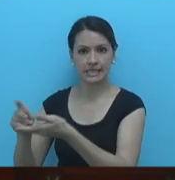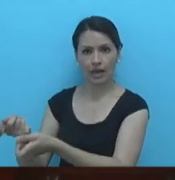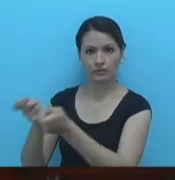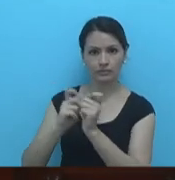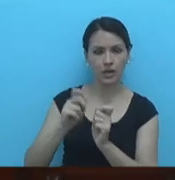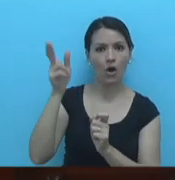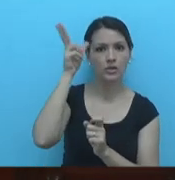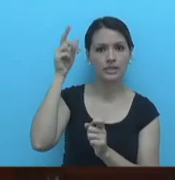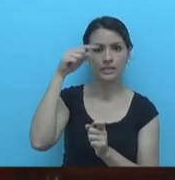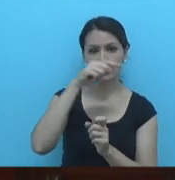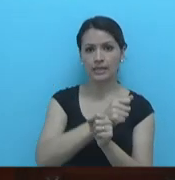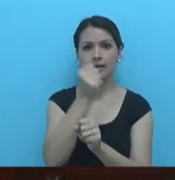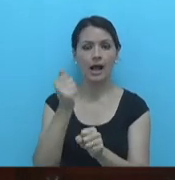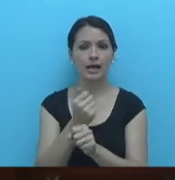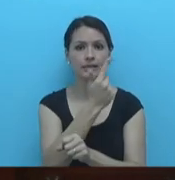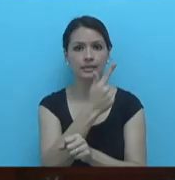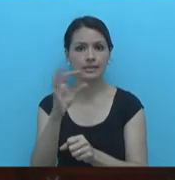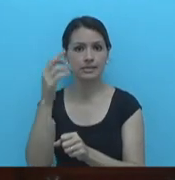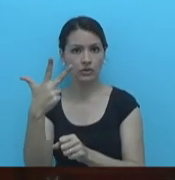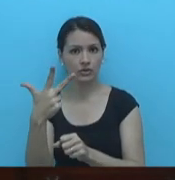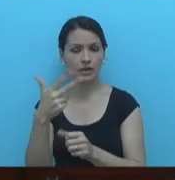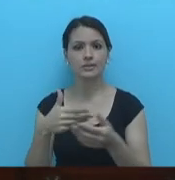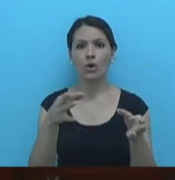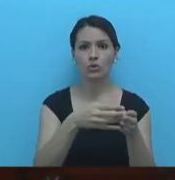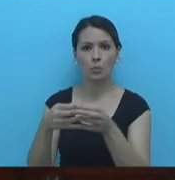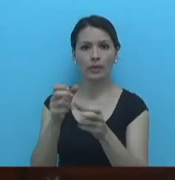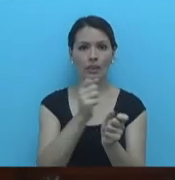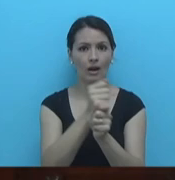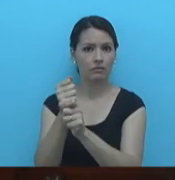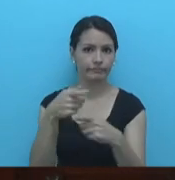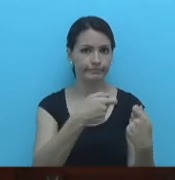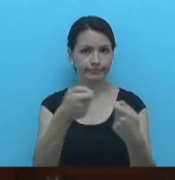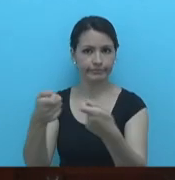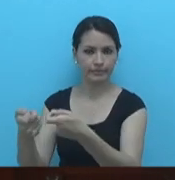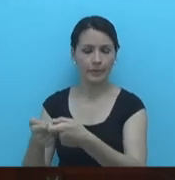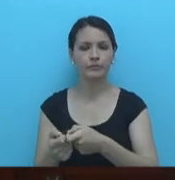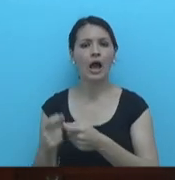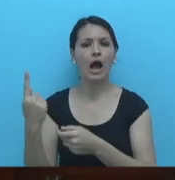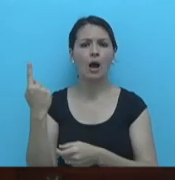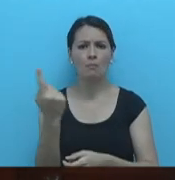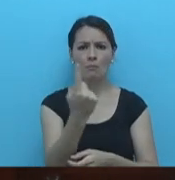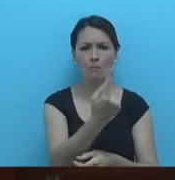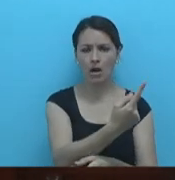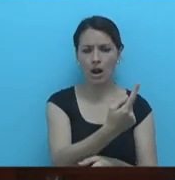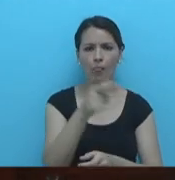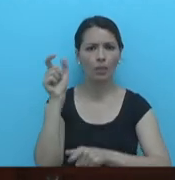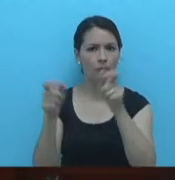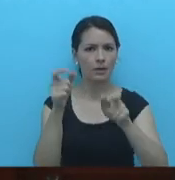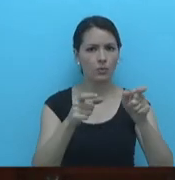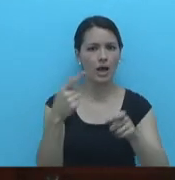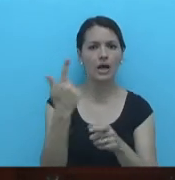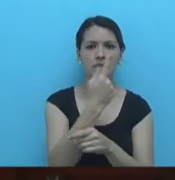al 103. A las comisiones asignadas. De los particulares, 104